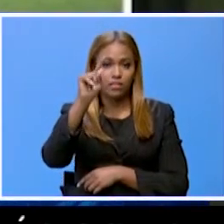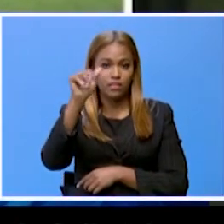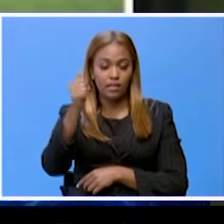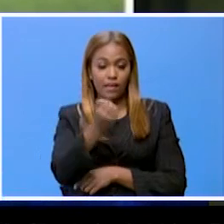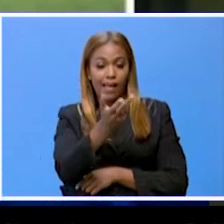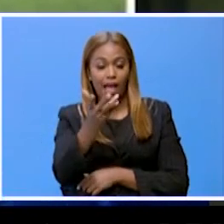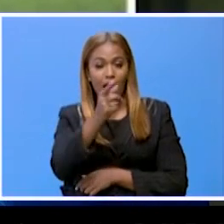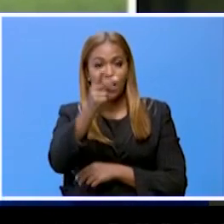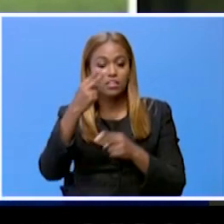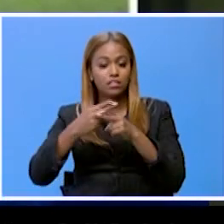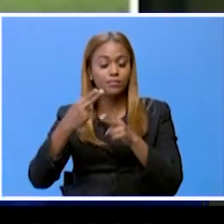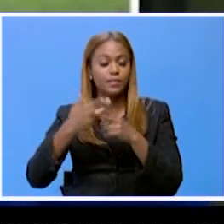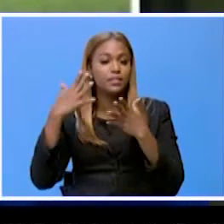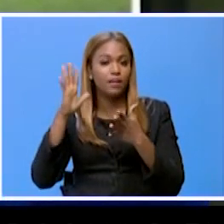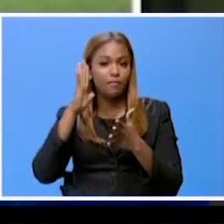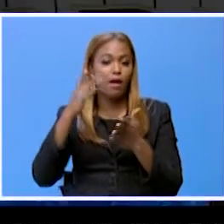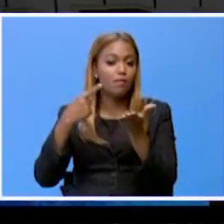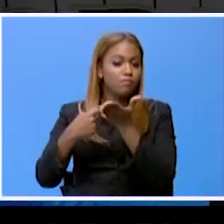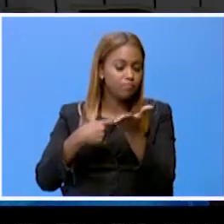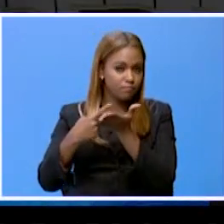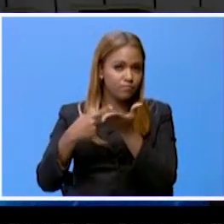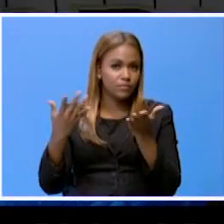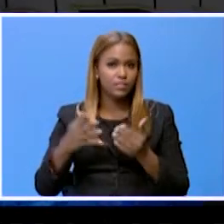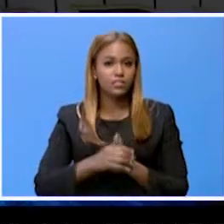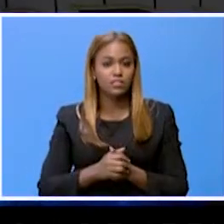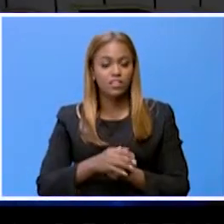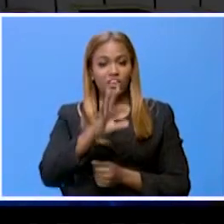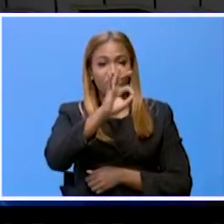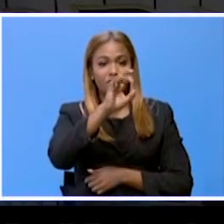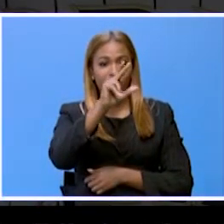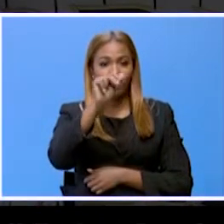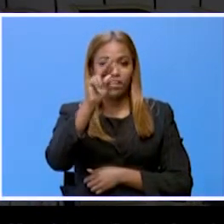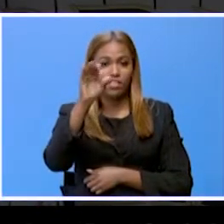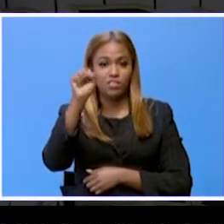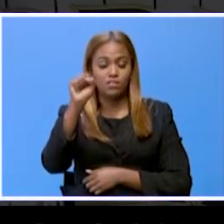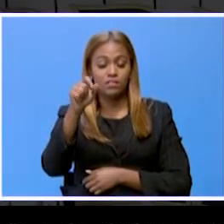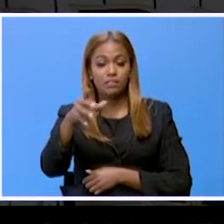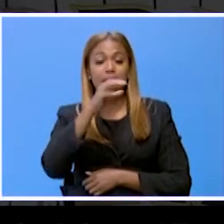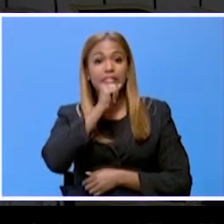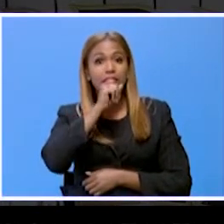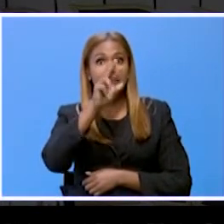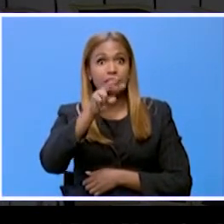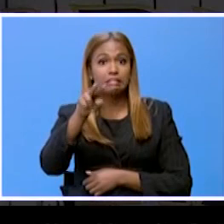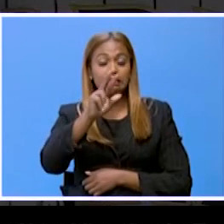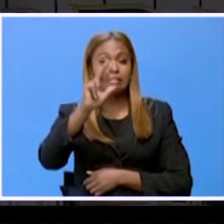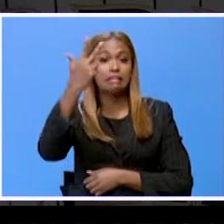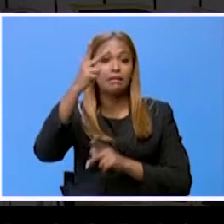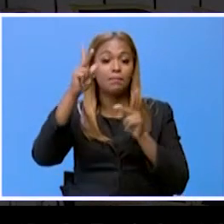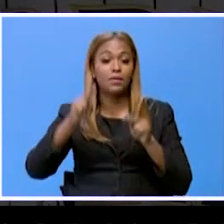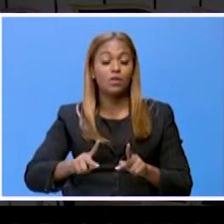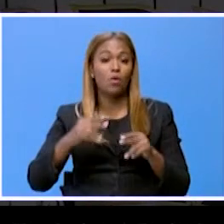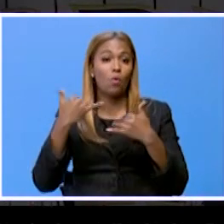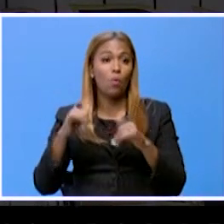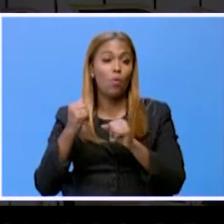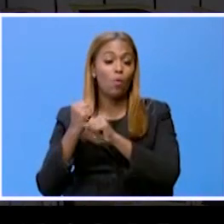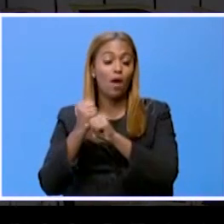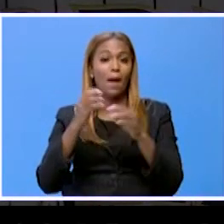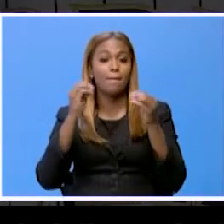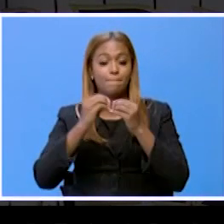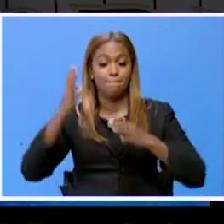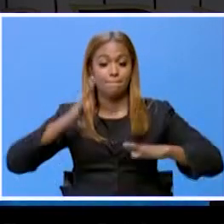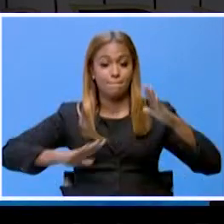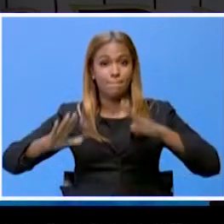ya se están bailoteando. Fernando Tatis Jr., con apenas 22 años, es el tercer jugador con más